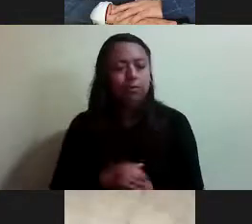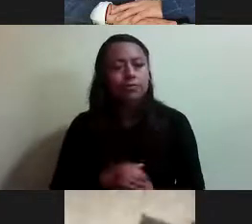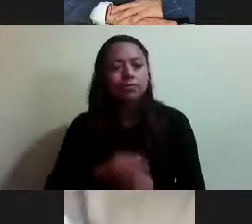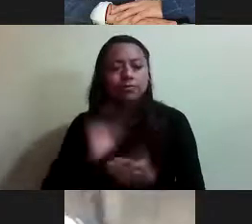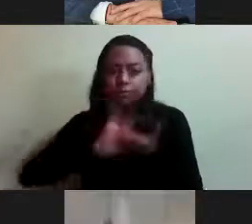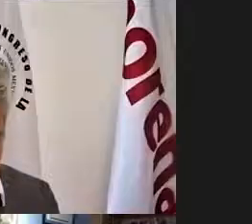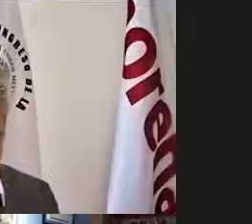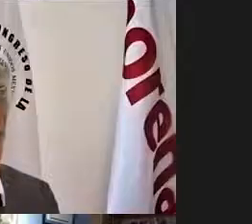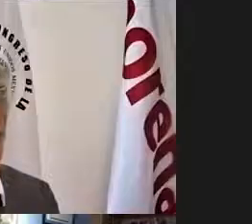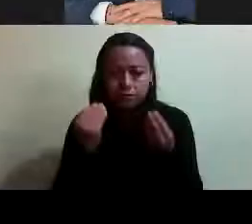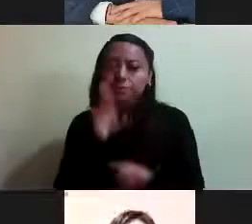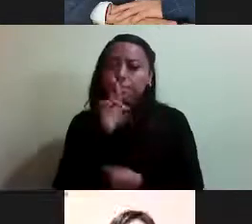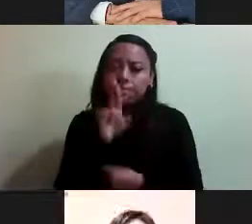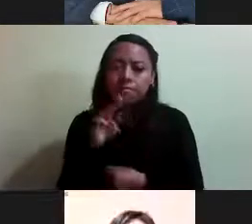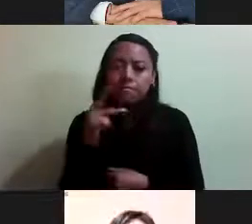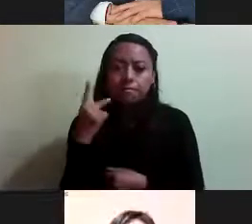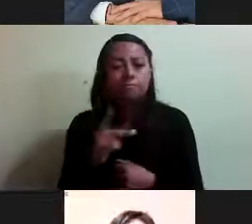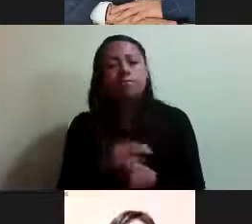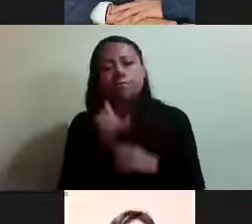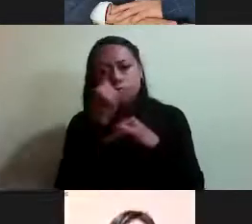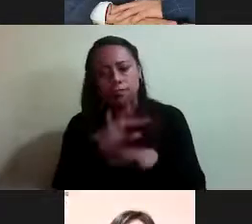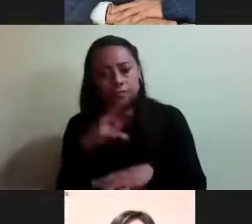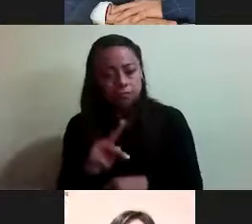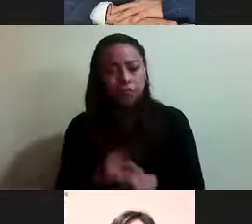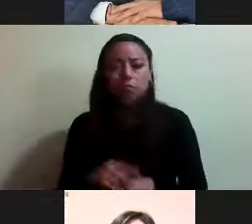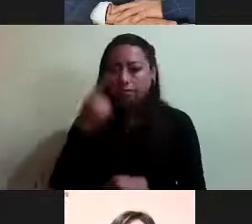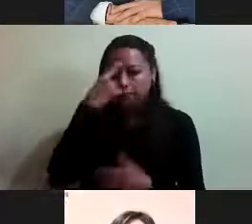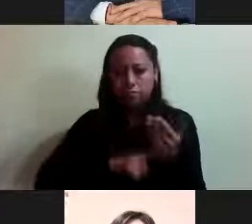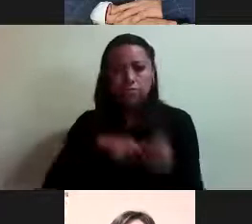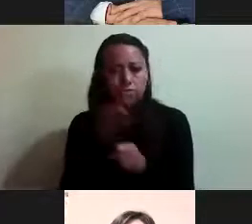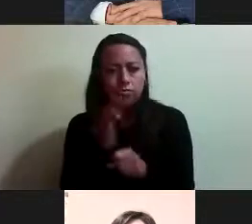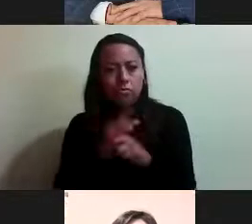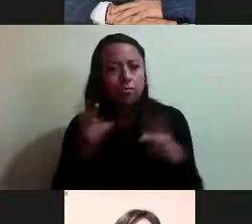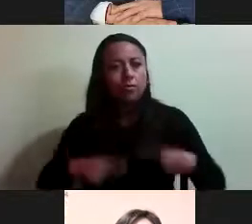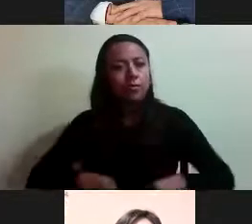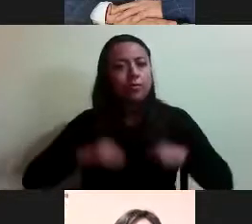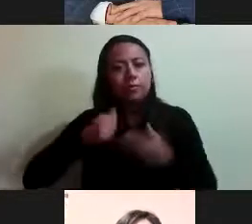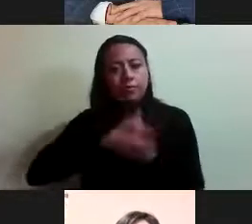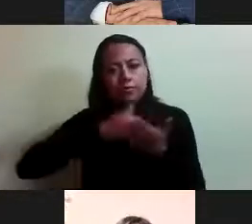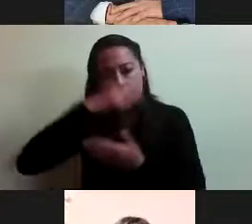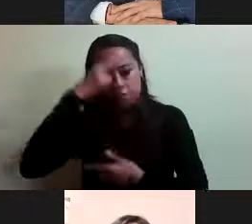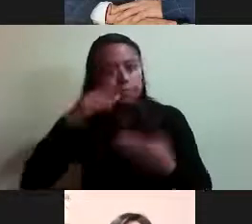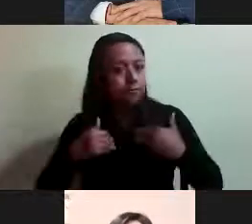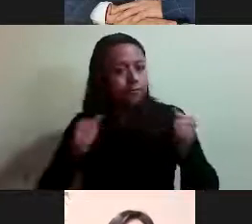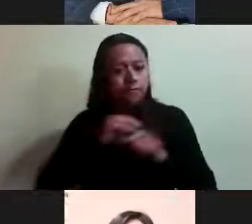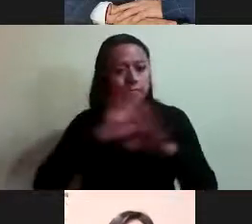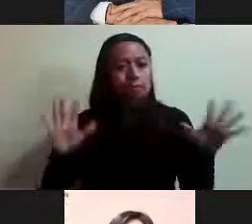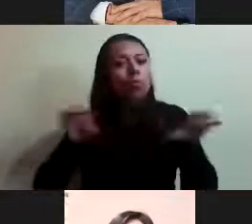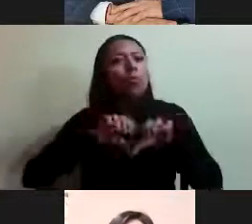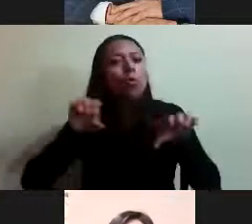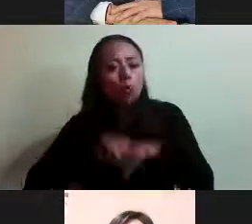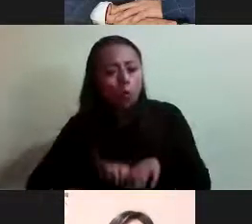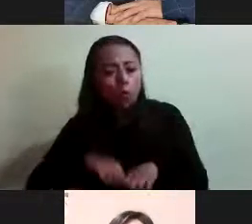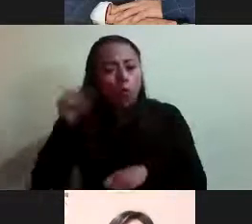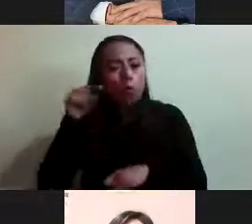por la información. Creo que hoy los ciudadanos tienen claro cómo está operando el tema de la administración desde la tesorería